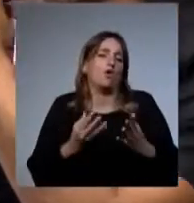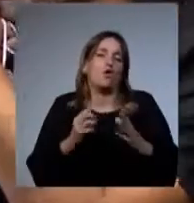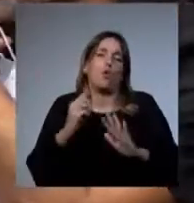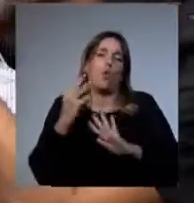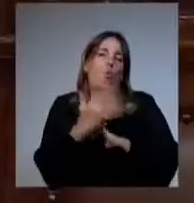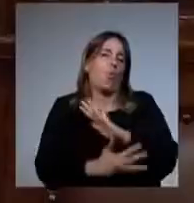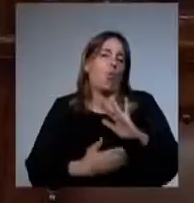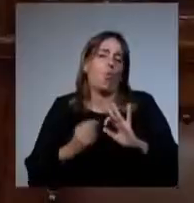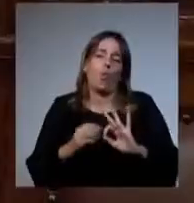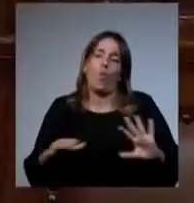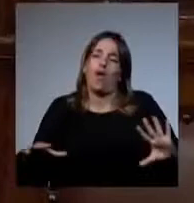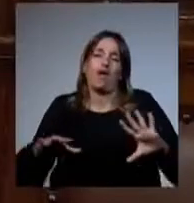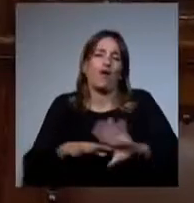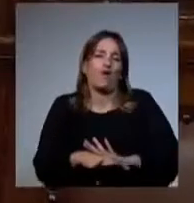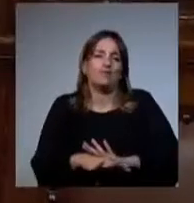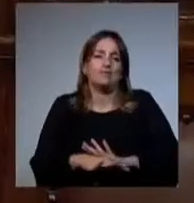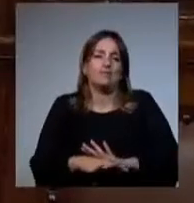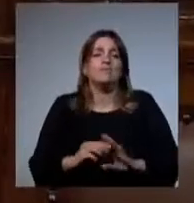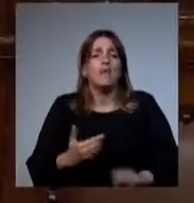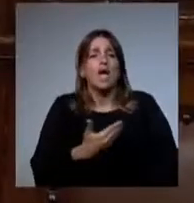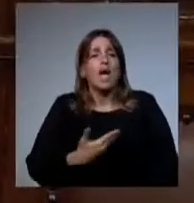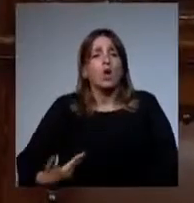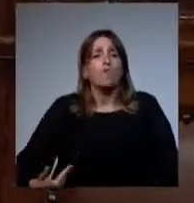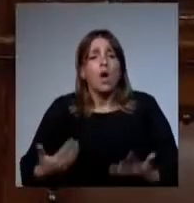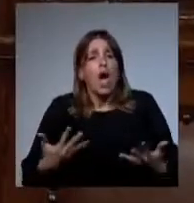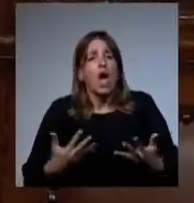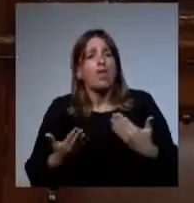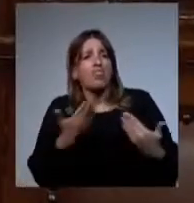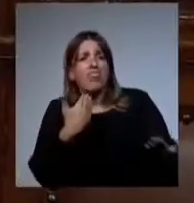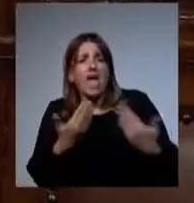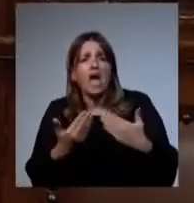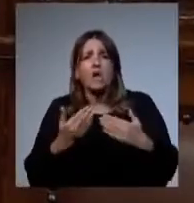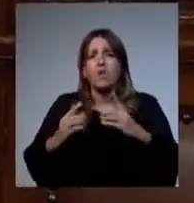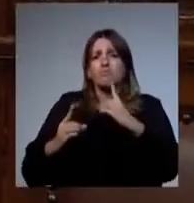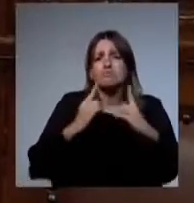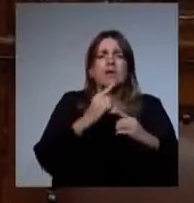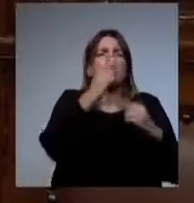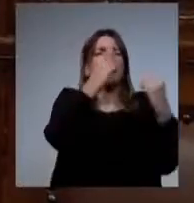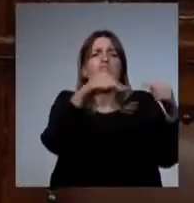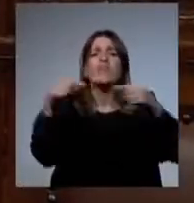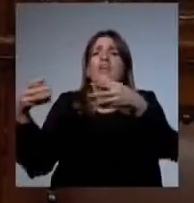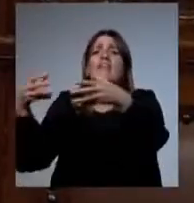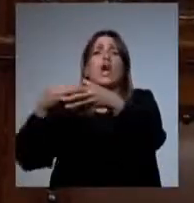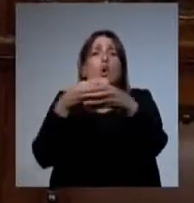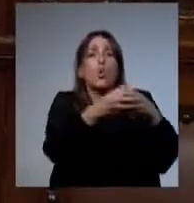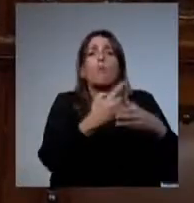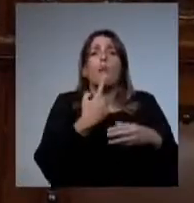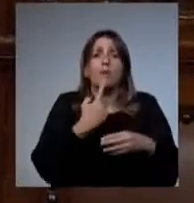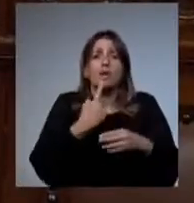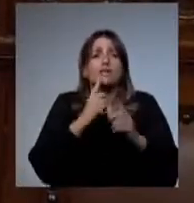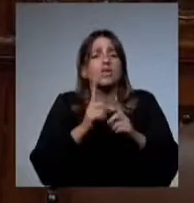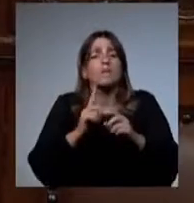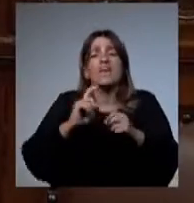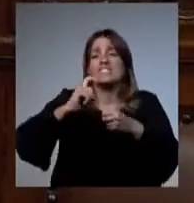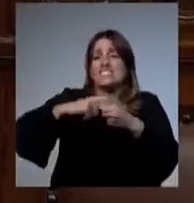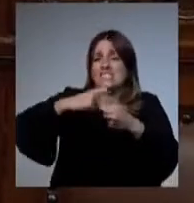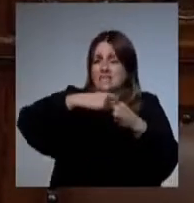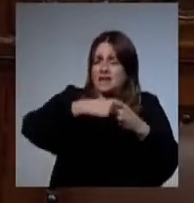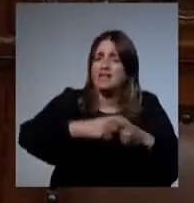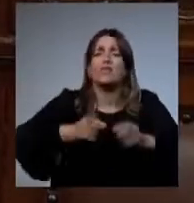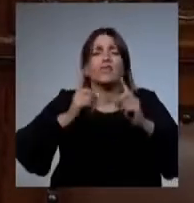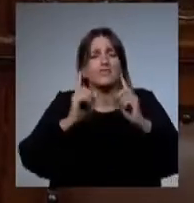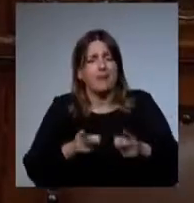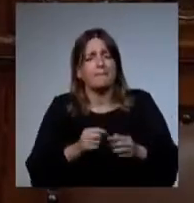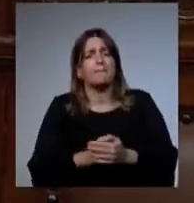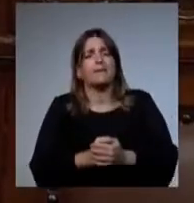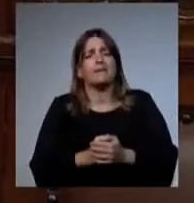El gobierno ha tenido vocación de diálogo con los distintos partidos políticos, con los distintos sindicatos